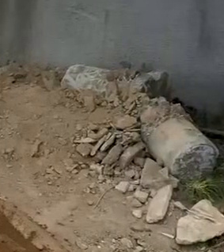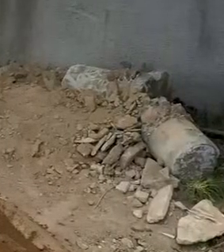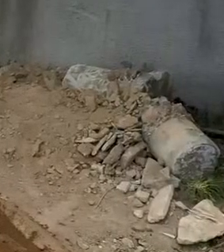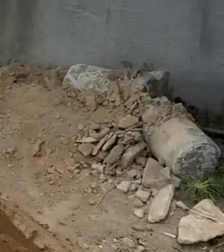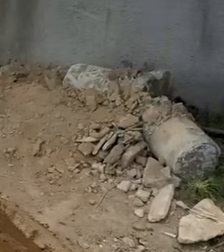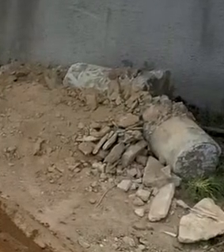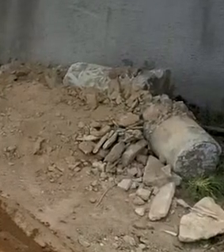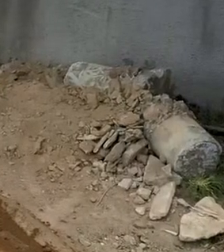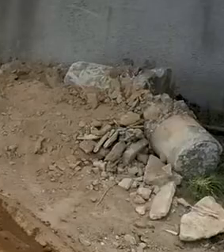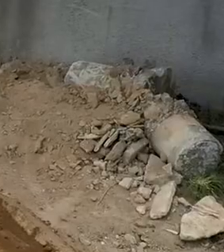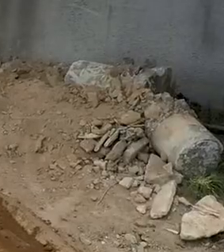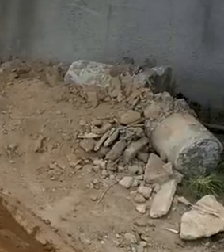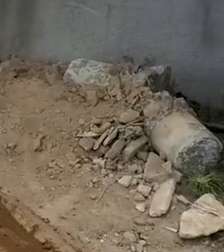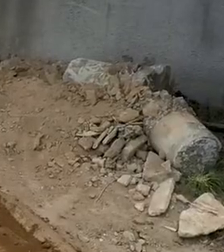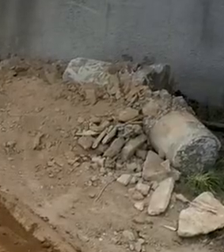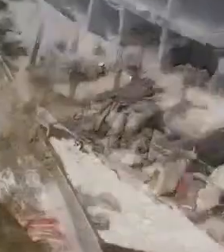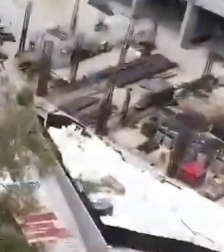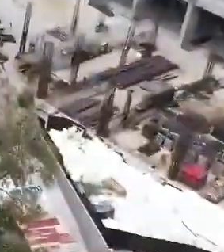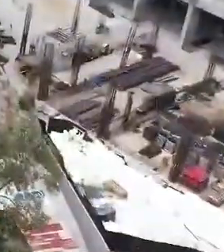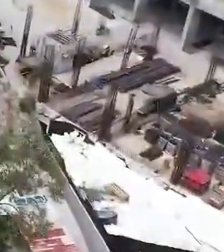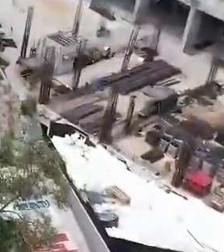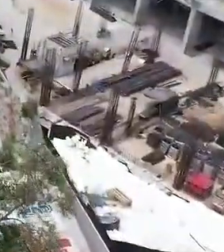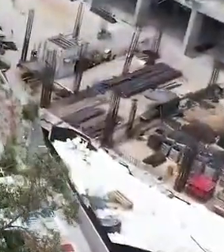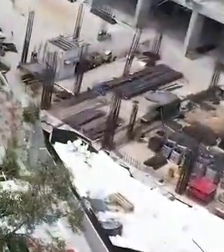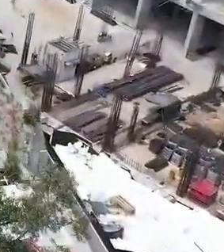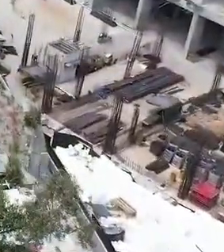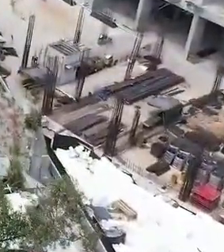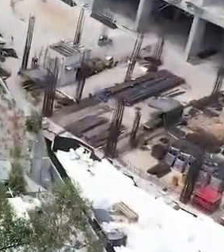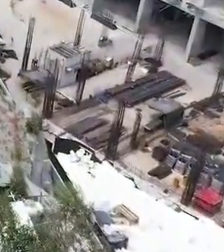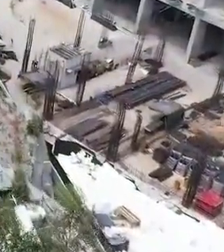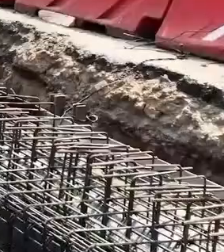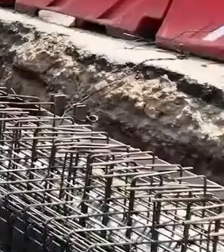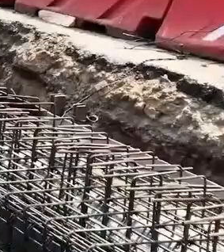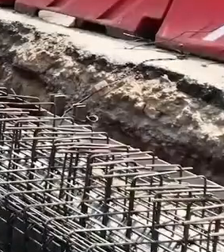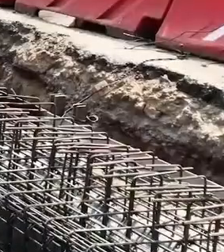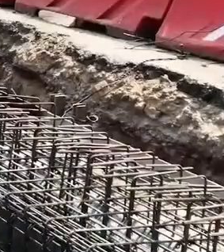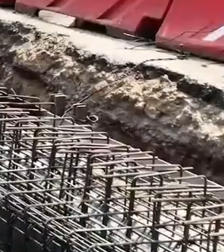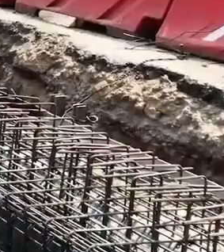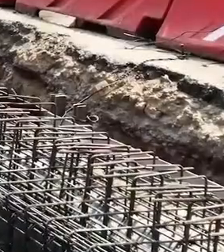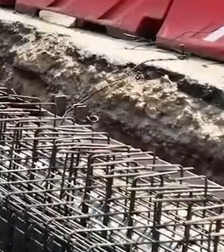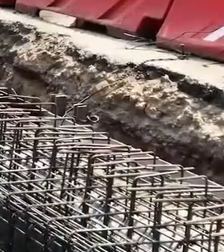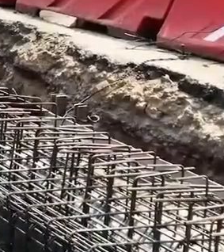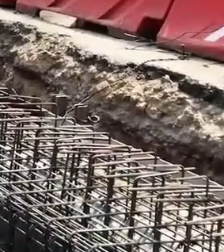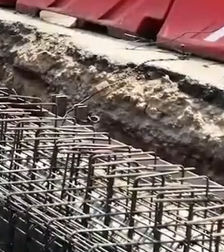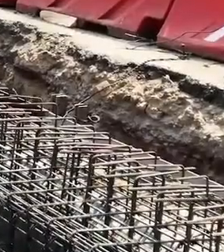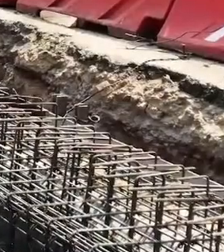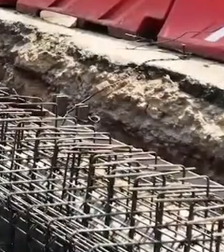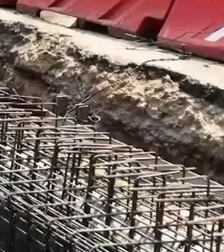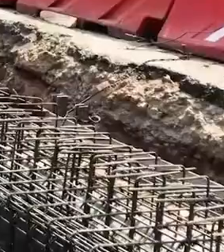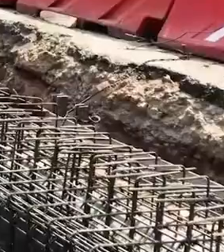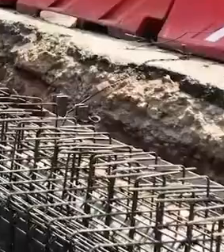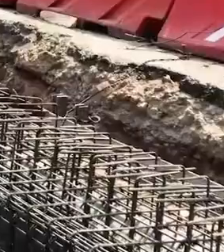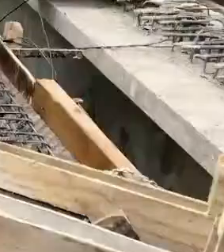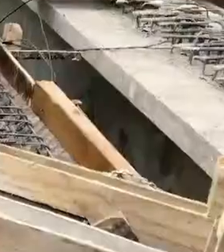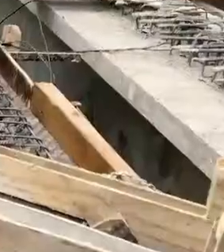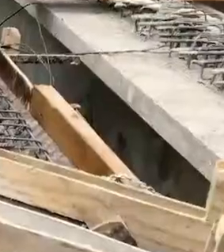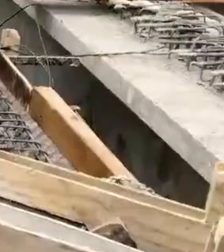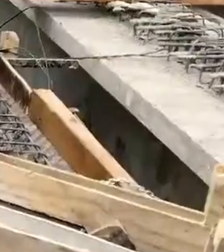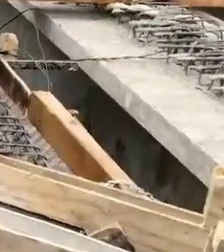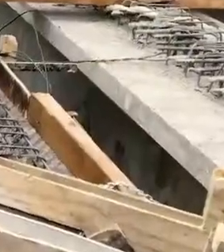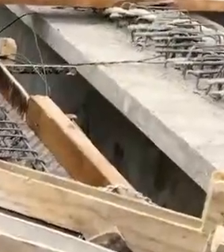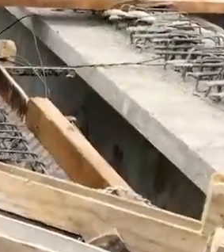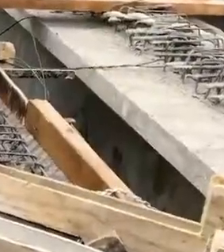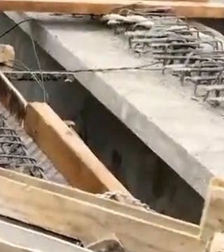se iniciaron los trabajos de pavimentación. Arteaga y Salazar. Se finalizó el armado y cimbrado de las traves 6